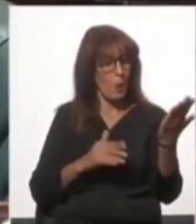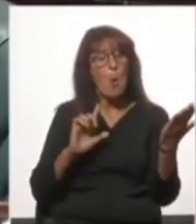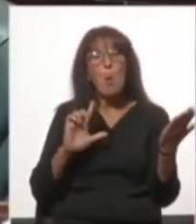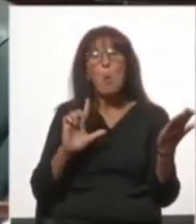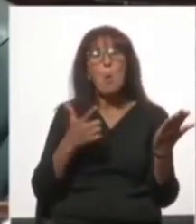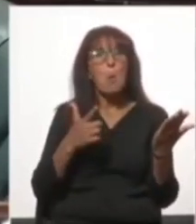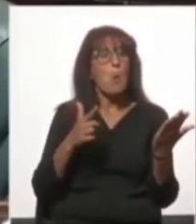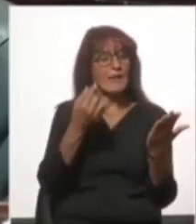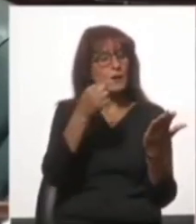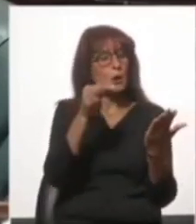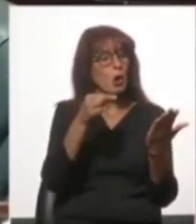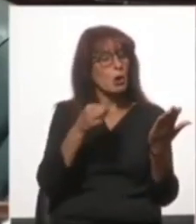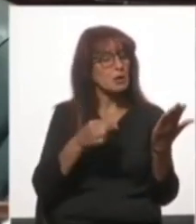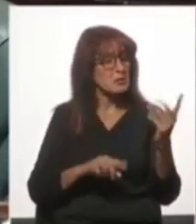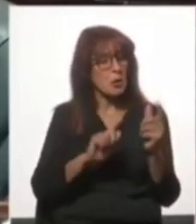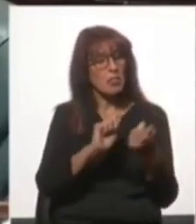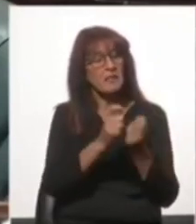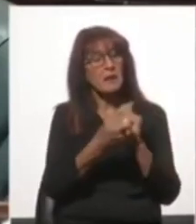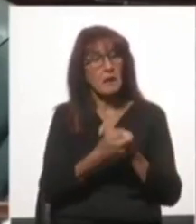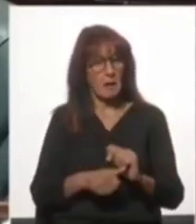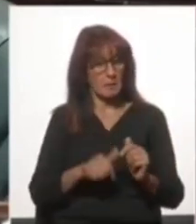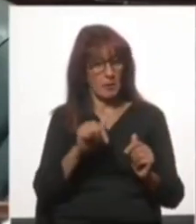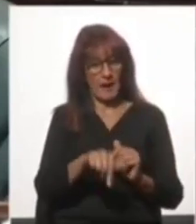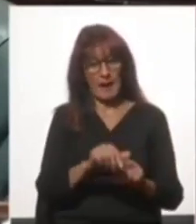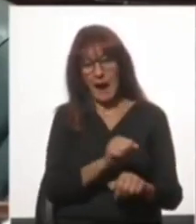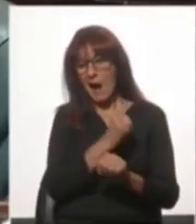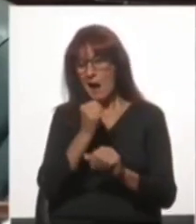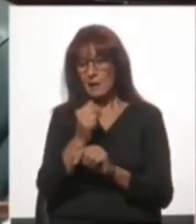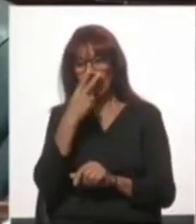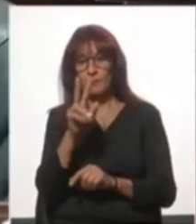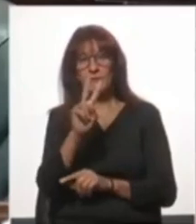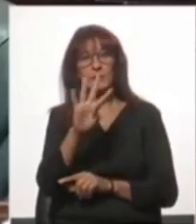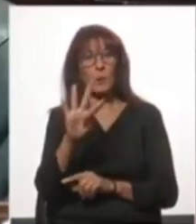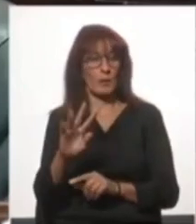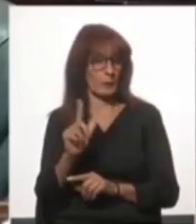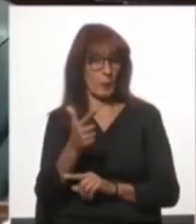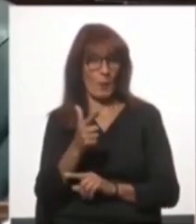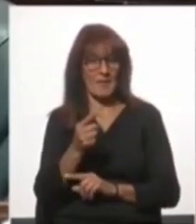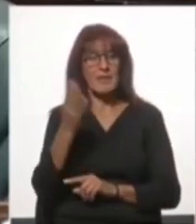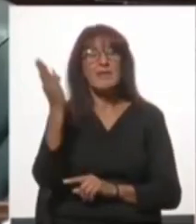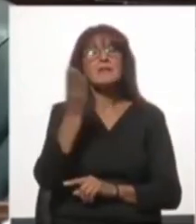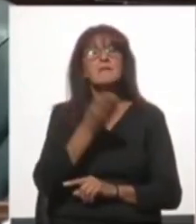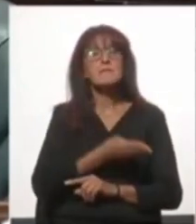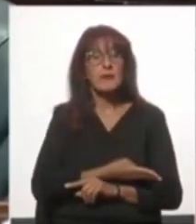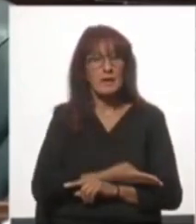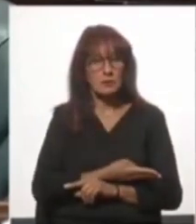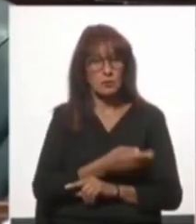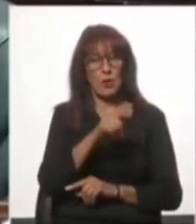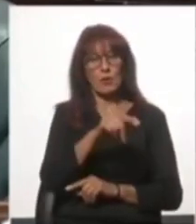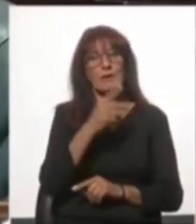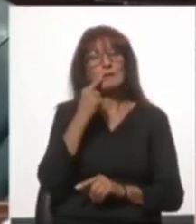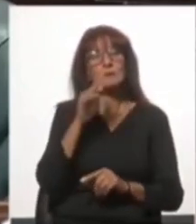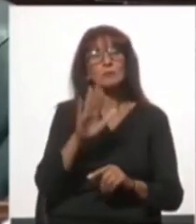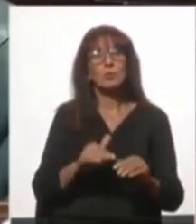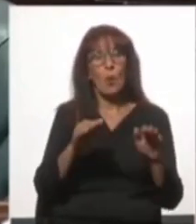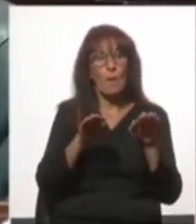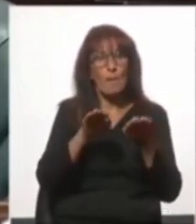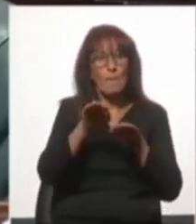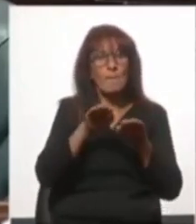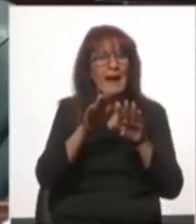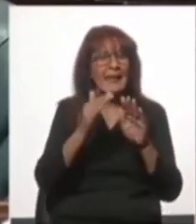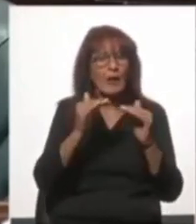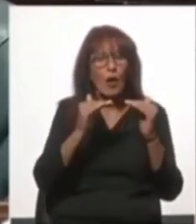ninguna corrección cambiaria de acá al 2024. La inflación y la devaluación corren